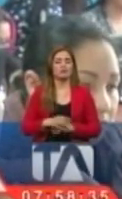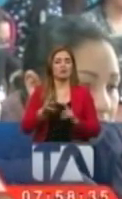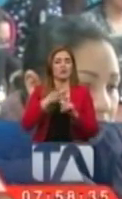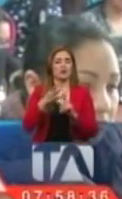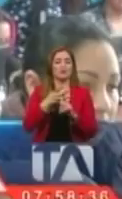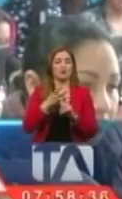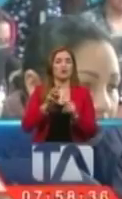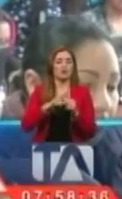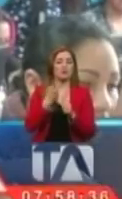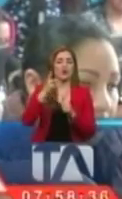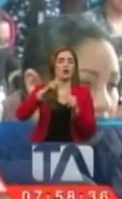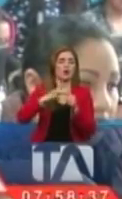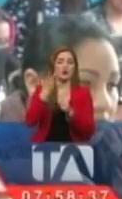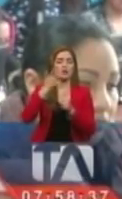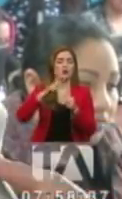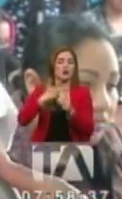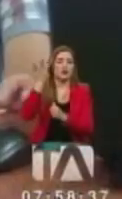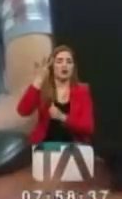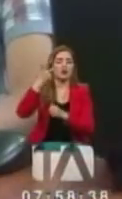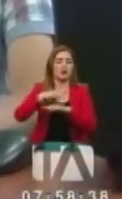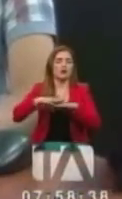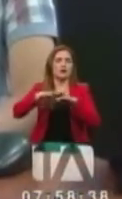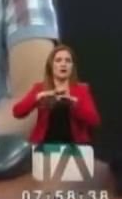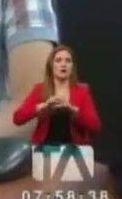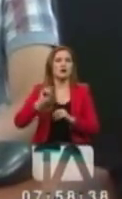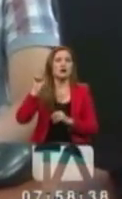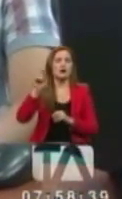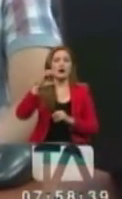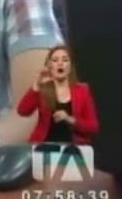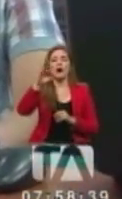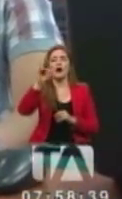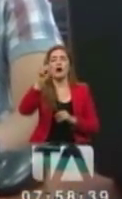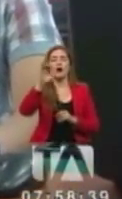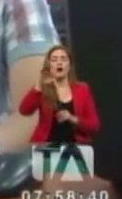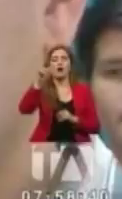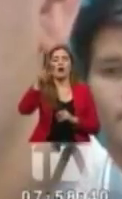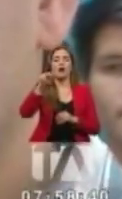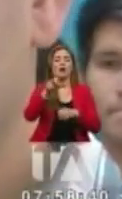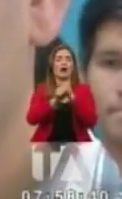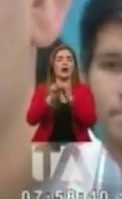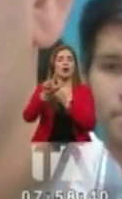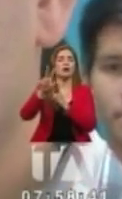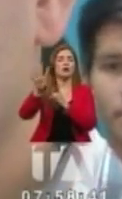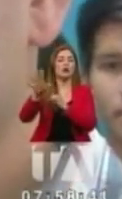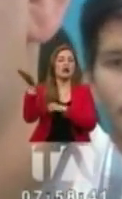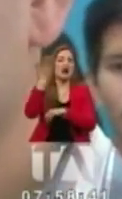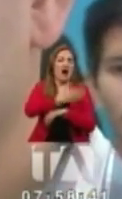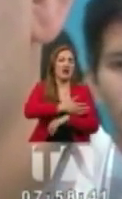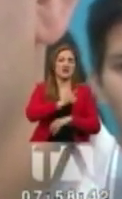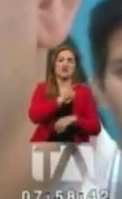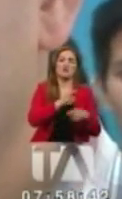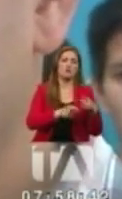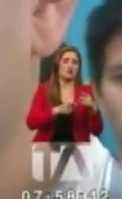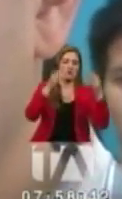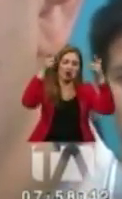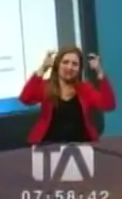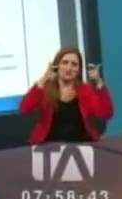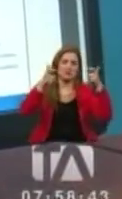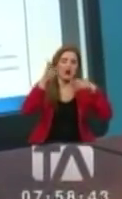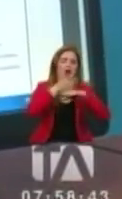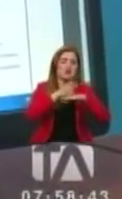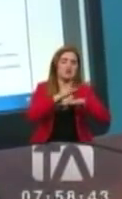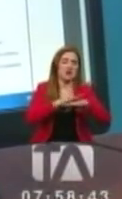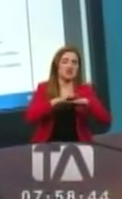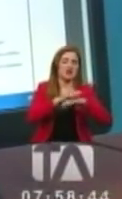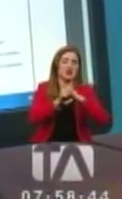personas de primero y segundo de bachillerato es el caso de cristian pérez de 34 años no pudo culminar el bachillerato antes